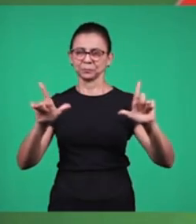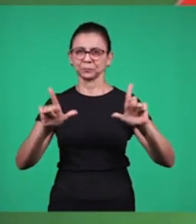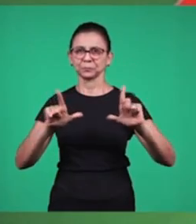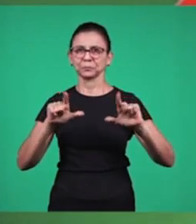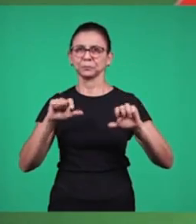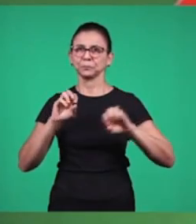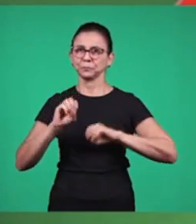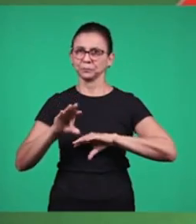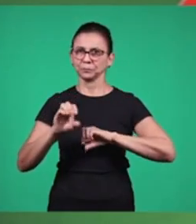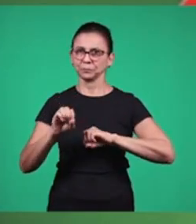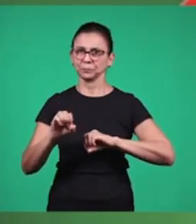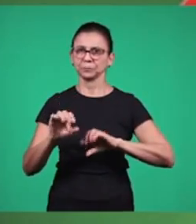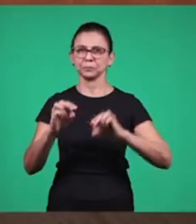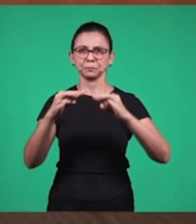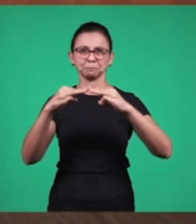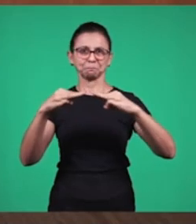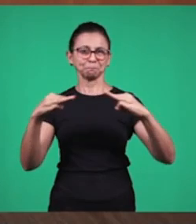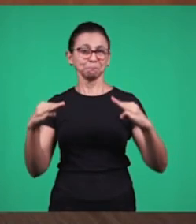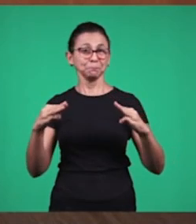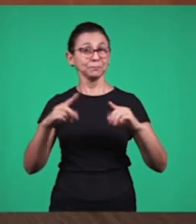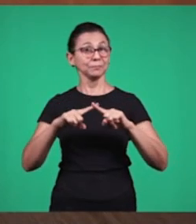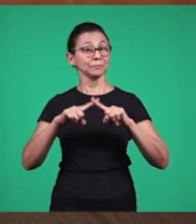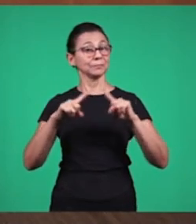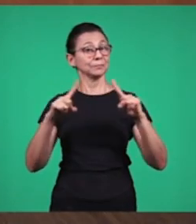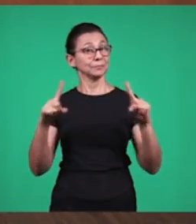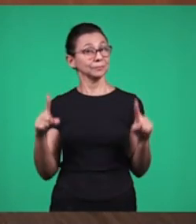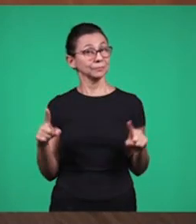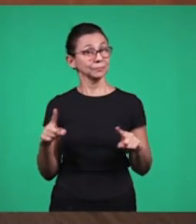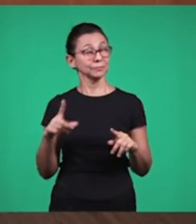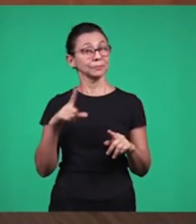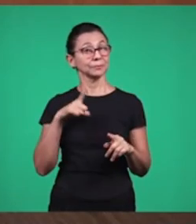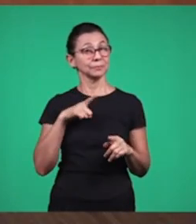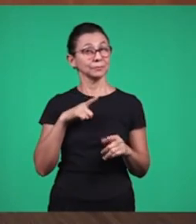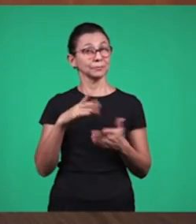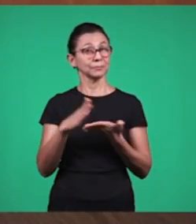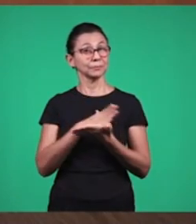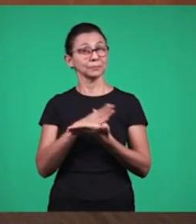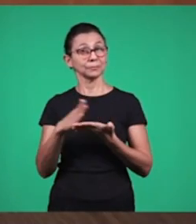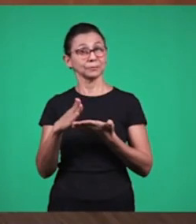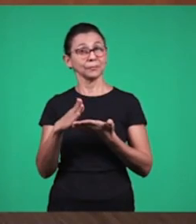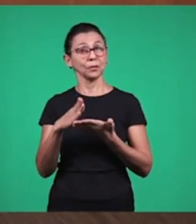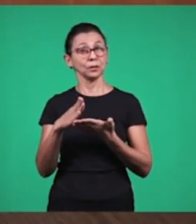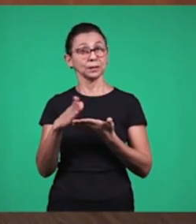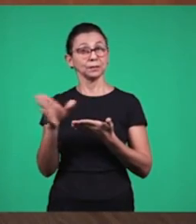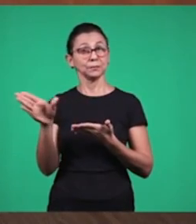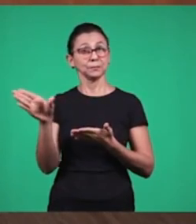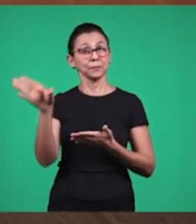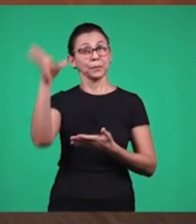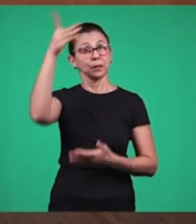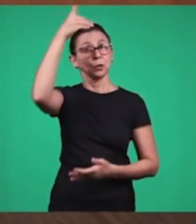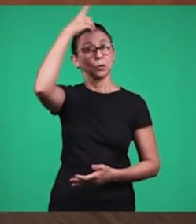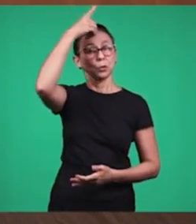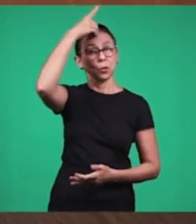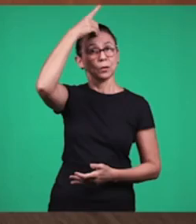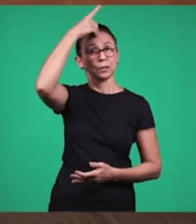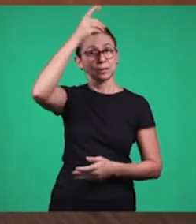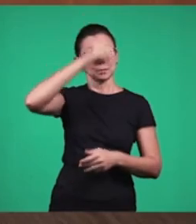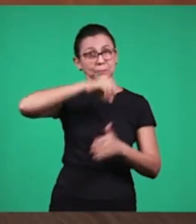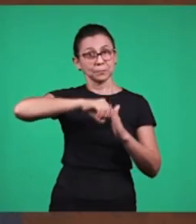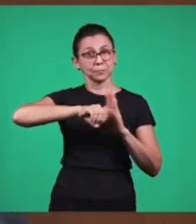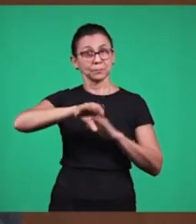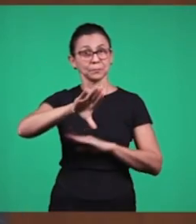Manaim. Pero aún tenemos unas señales de parte del Señor para ser